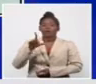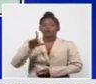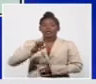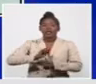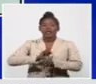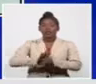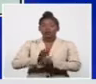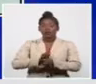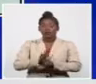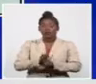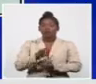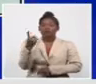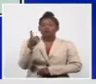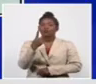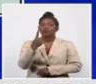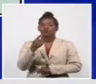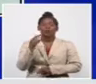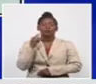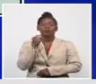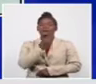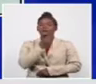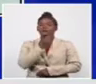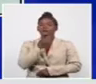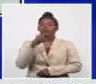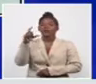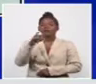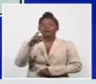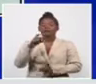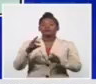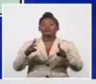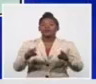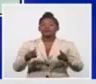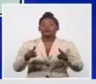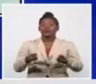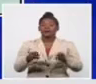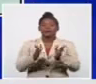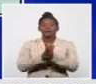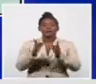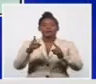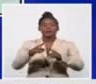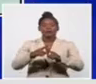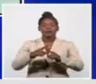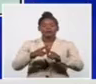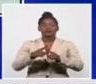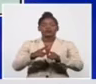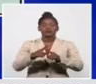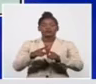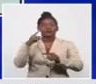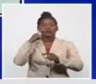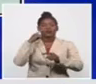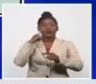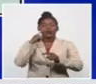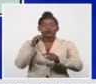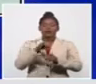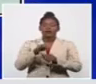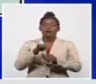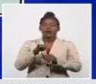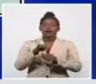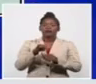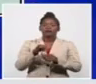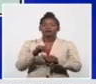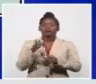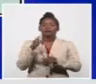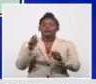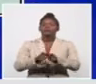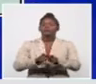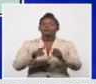Martí. Cárdenas y Matanzas, que viene marcando la diferencia, viene marcando el mayor